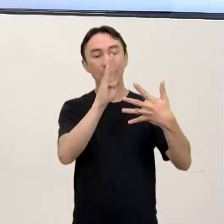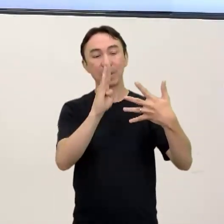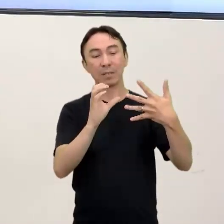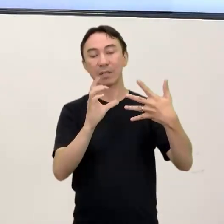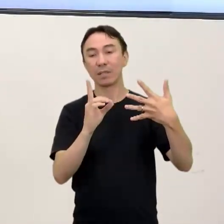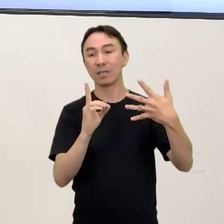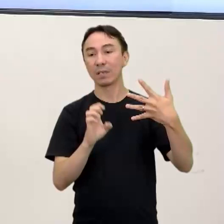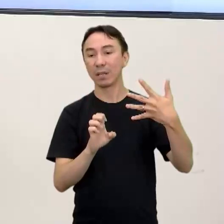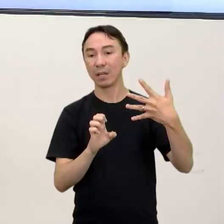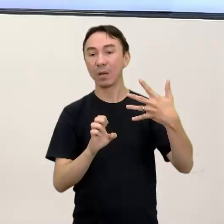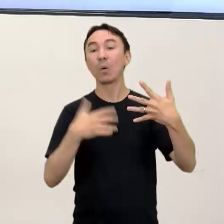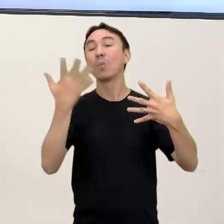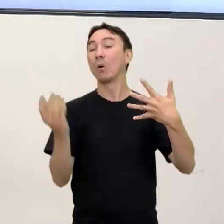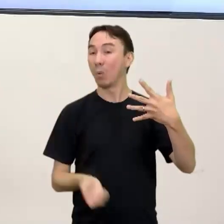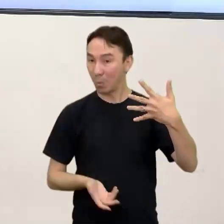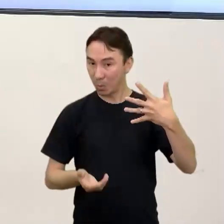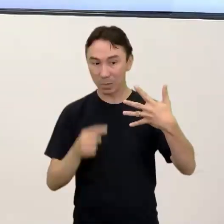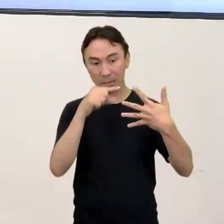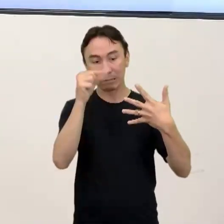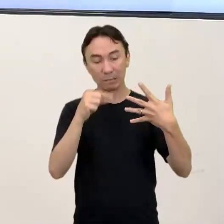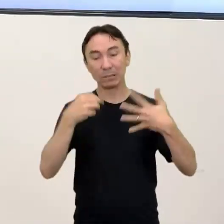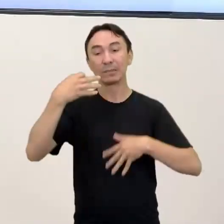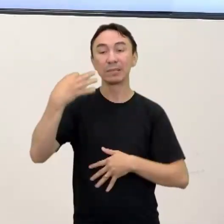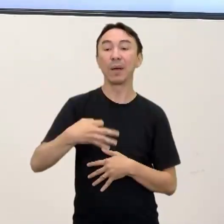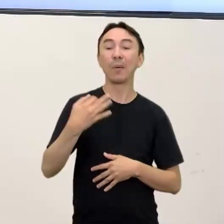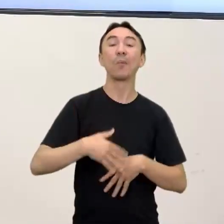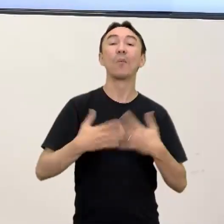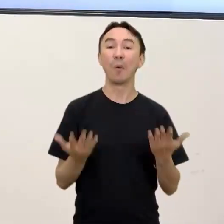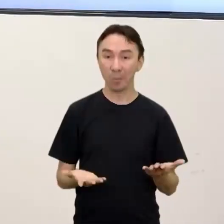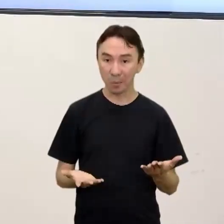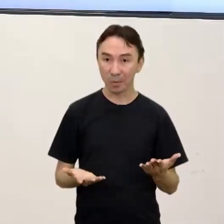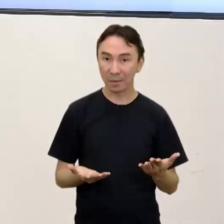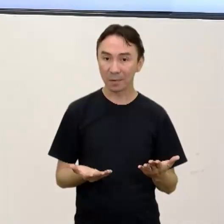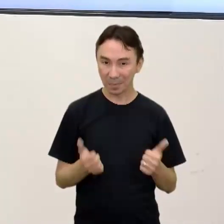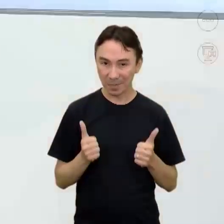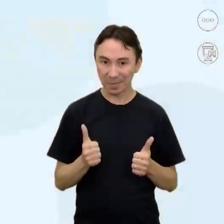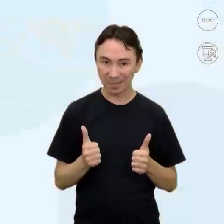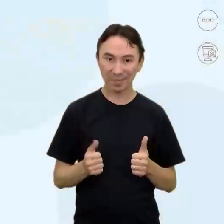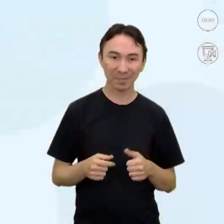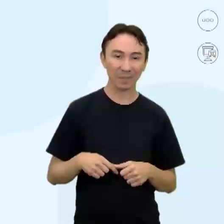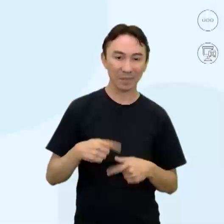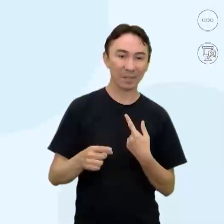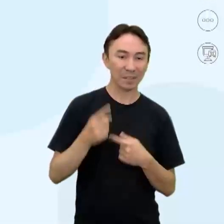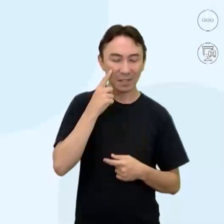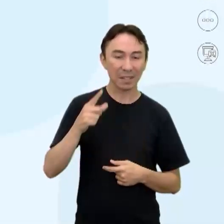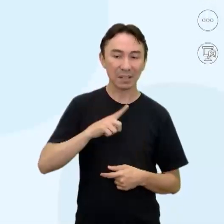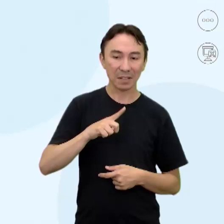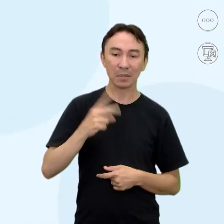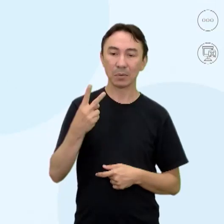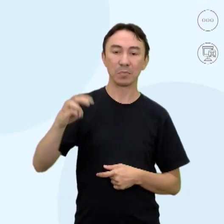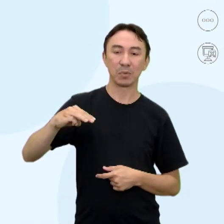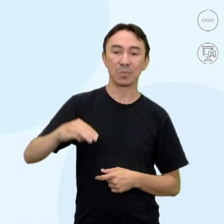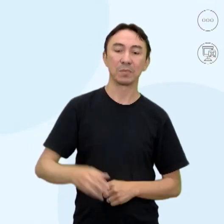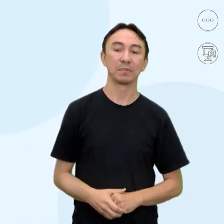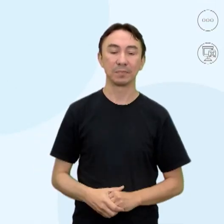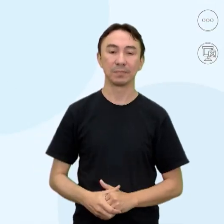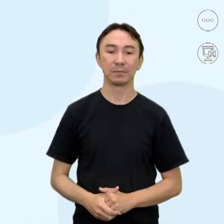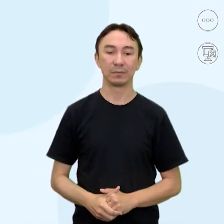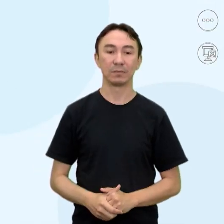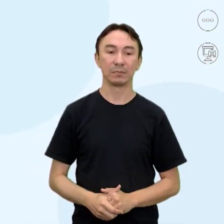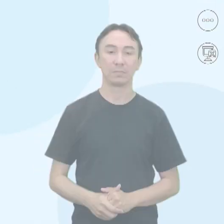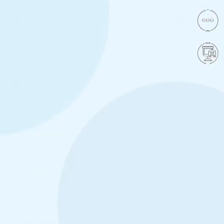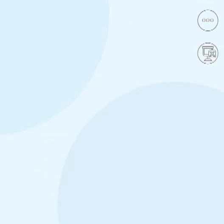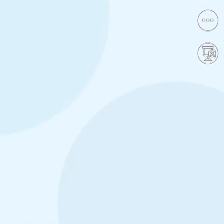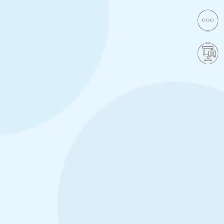a expressão que representa o perímetro, qual dessas alternativas aí, tá bom? E a gente já volta daqui 2 minutinhos.